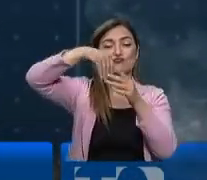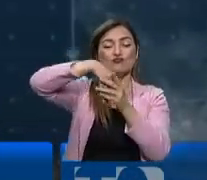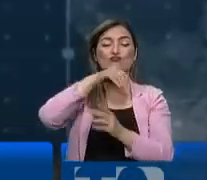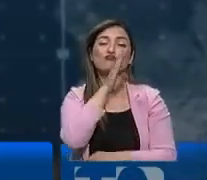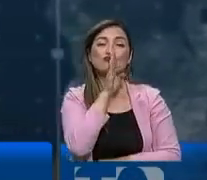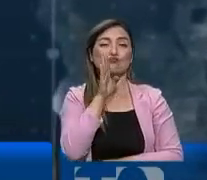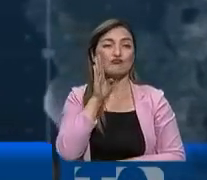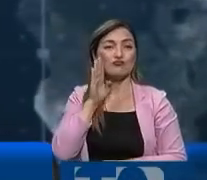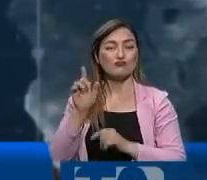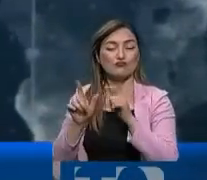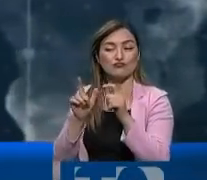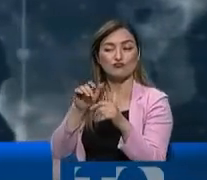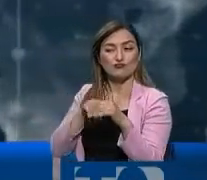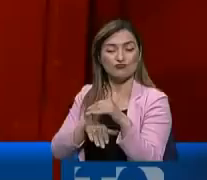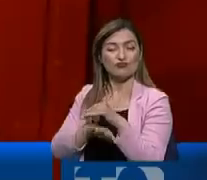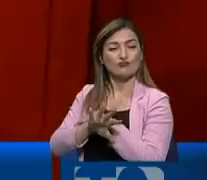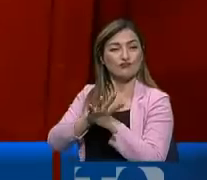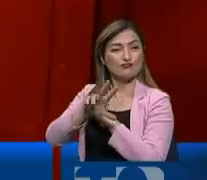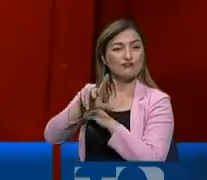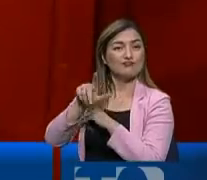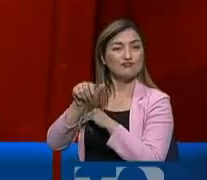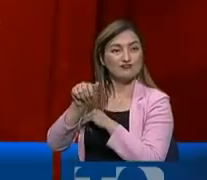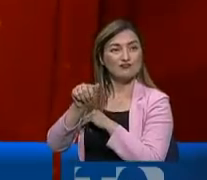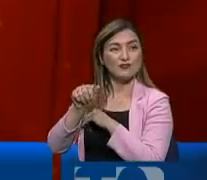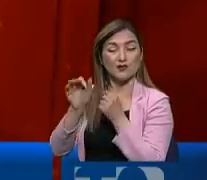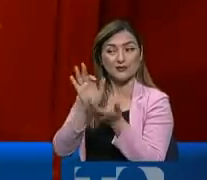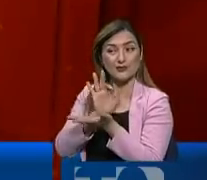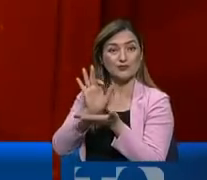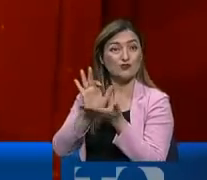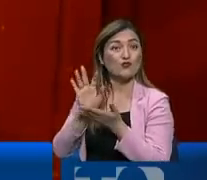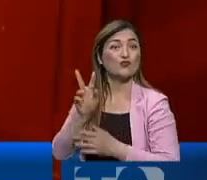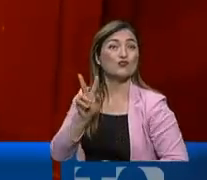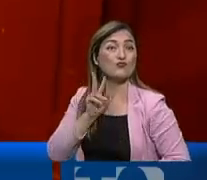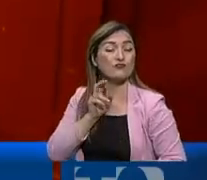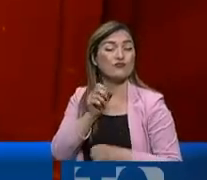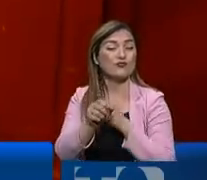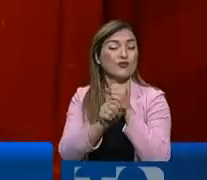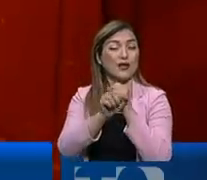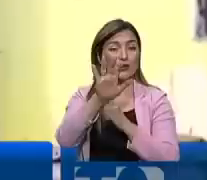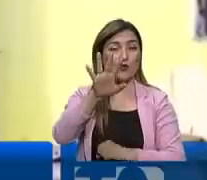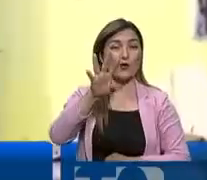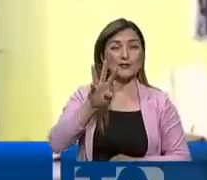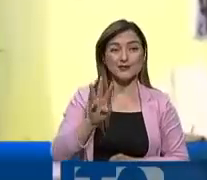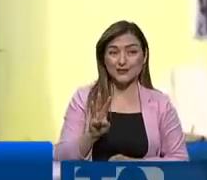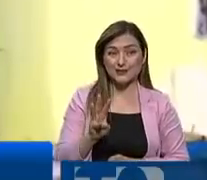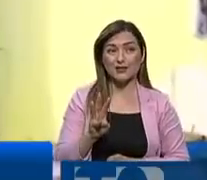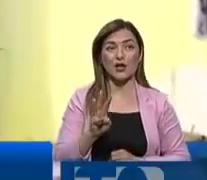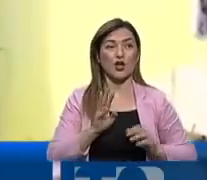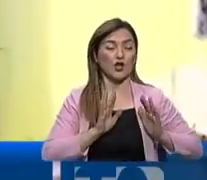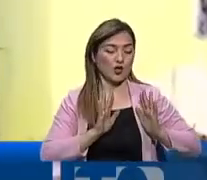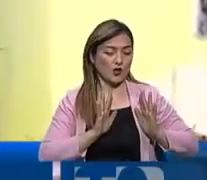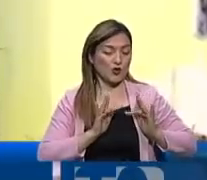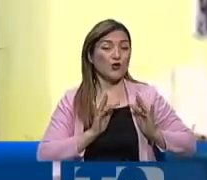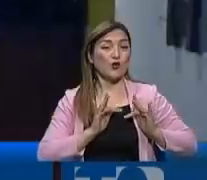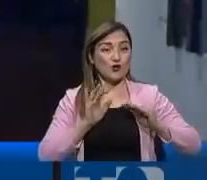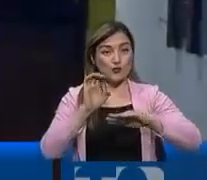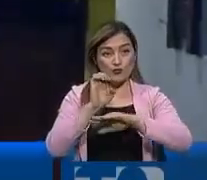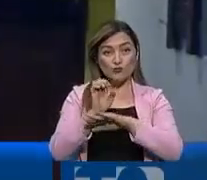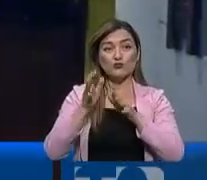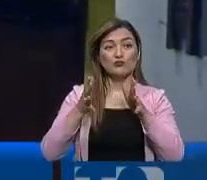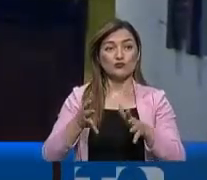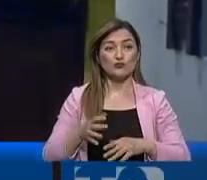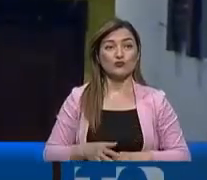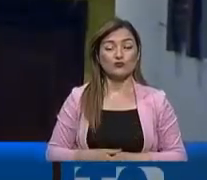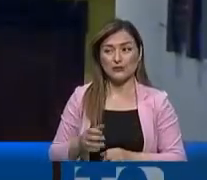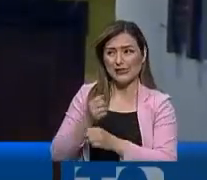bar al que 2 individuos entraron a robar. Testigos contaron que la víctima de 56 años, quien estaba con su novia, que es ecuatoriana, trató